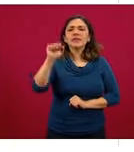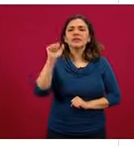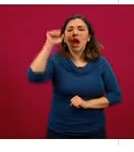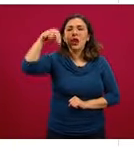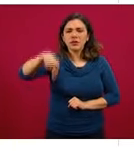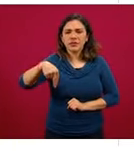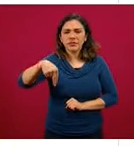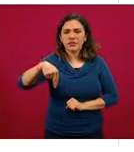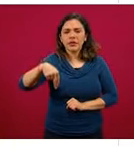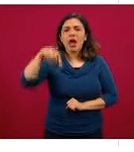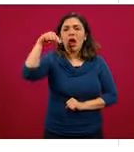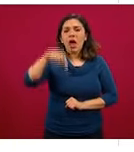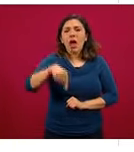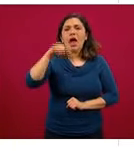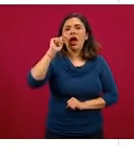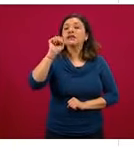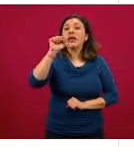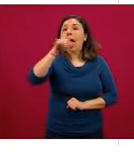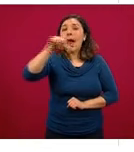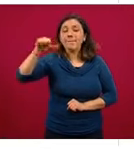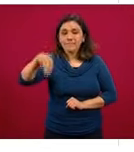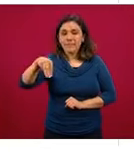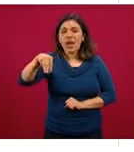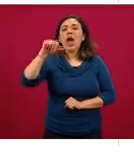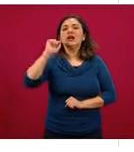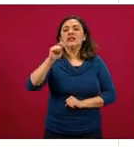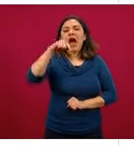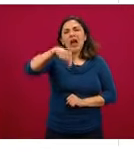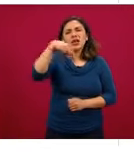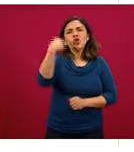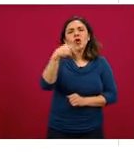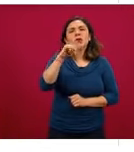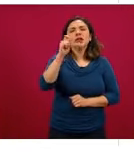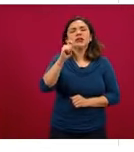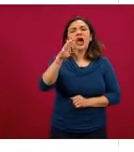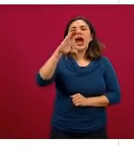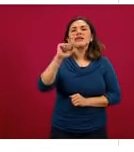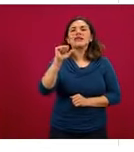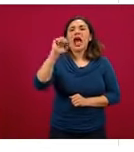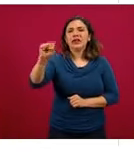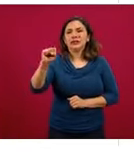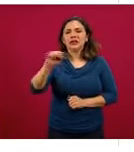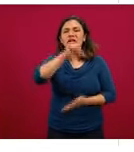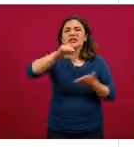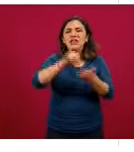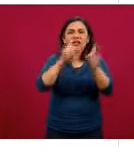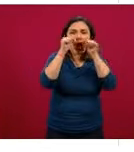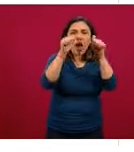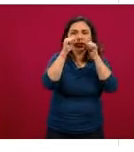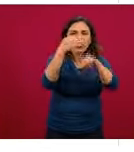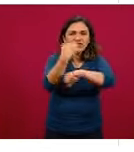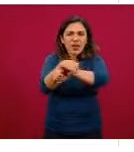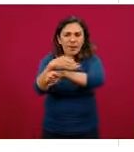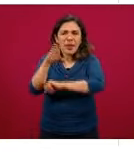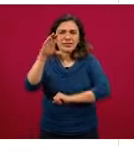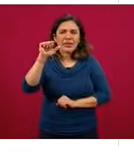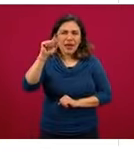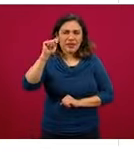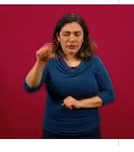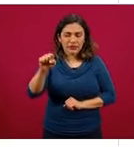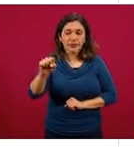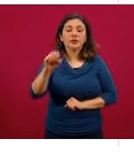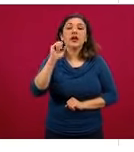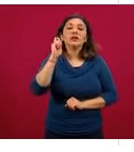que aquí se denominan los centros de atención temporal, los CATS, ante situaciones de emergencia